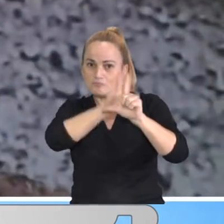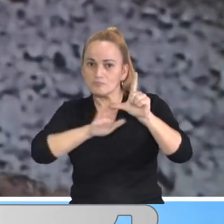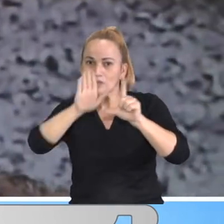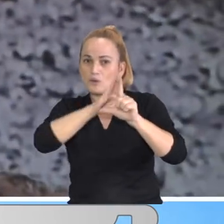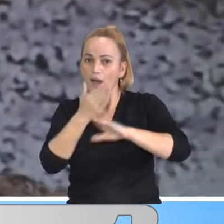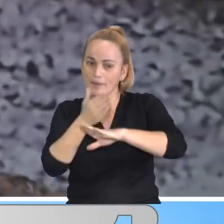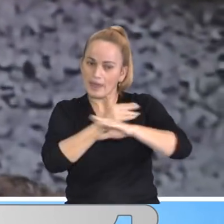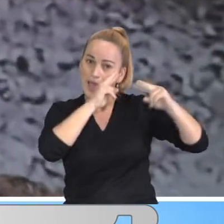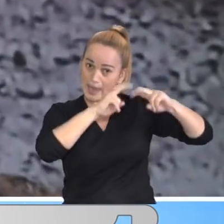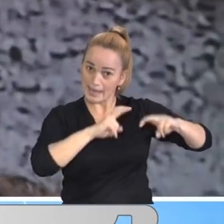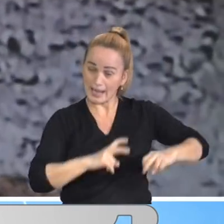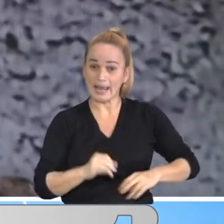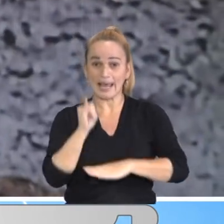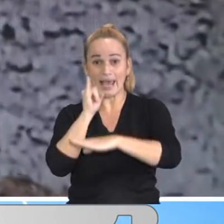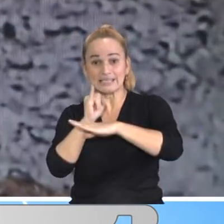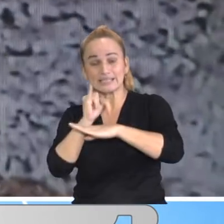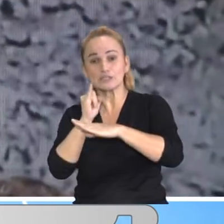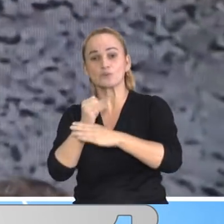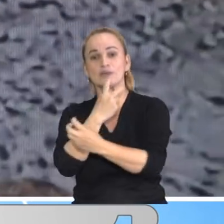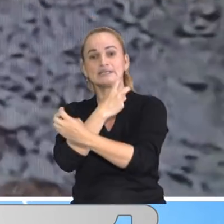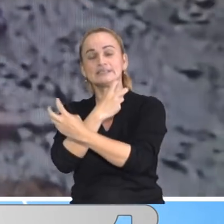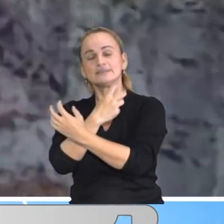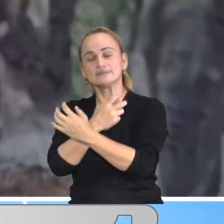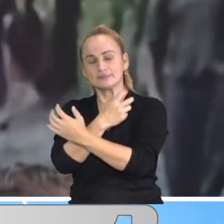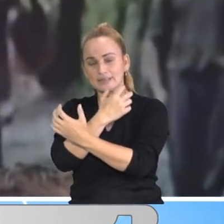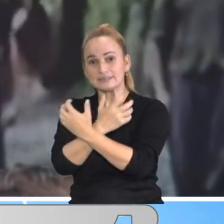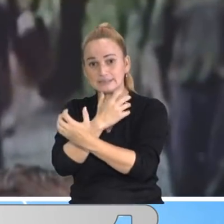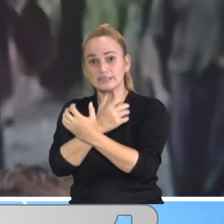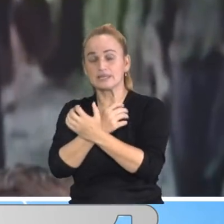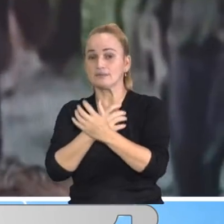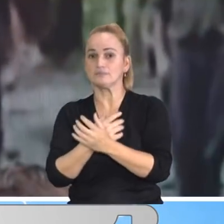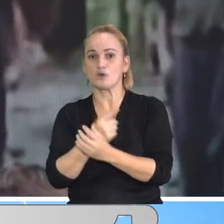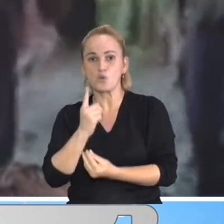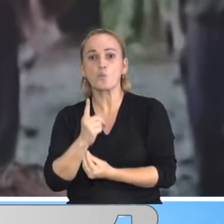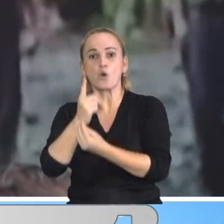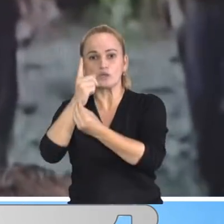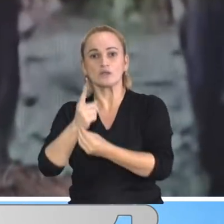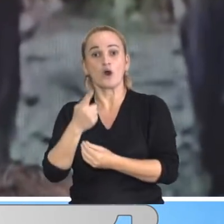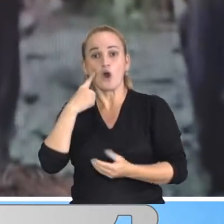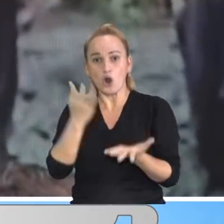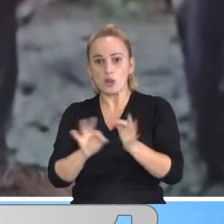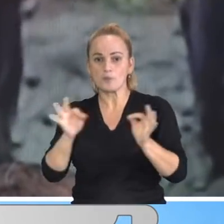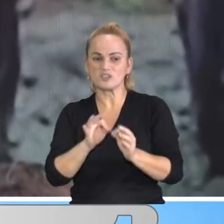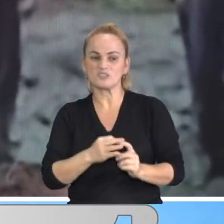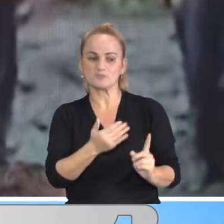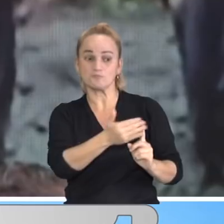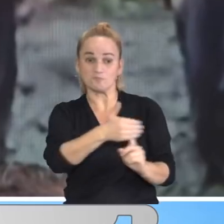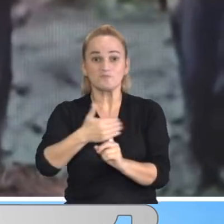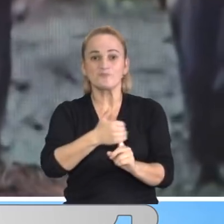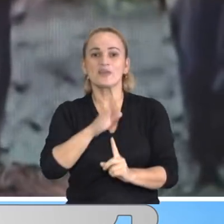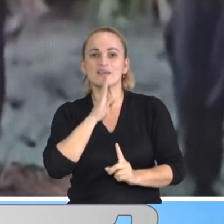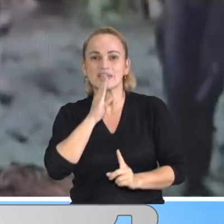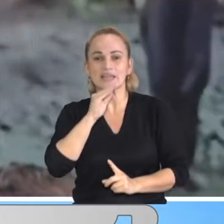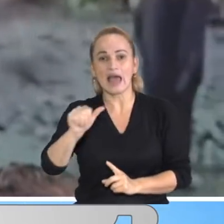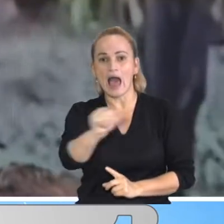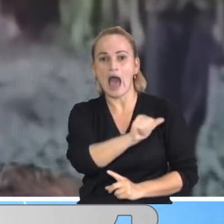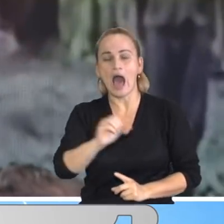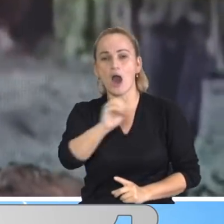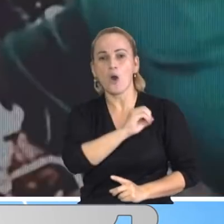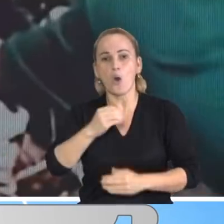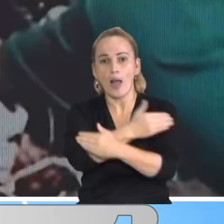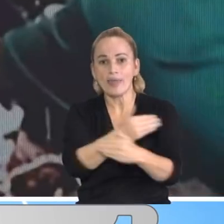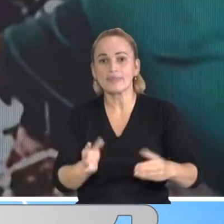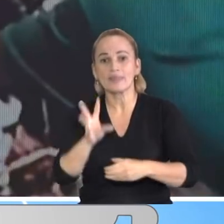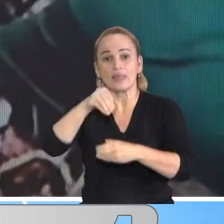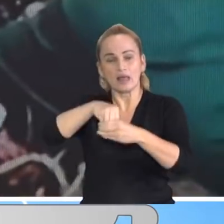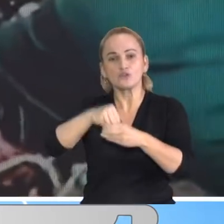que adelantamos desde el Instituto de Ciencia Política, específicamente sobre la verdad del reclutamiento de niños y niñas y adolescentes al